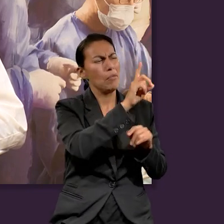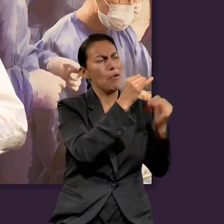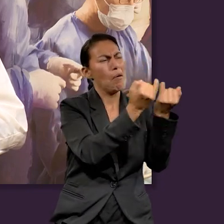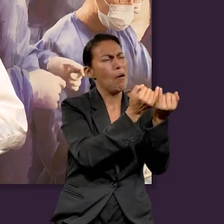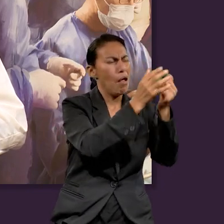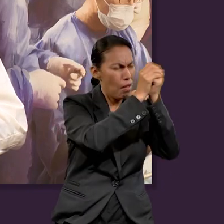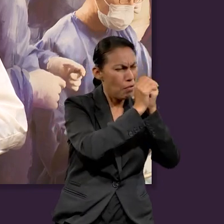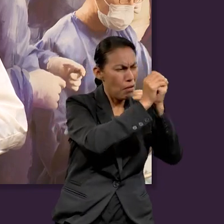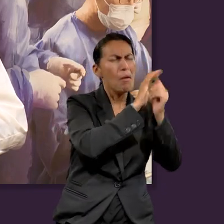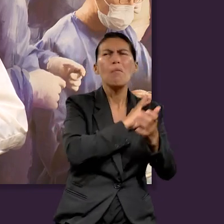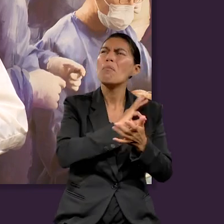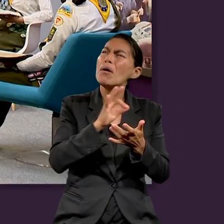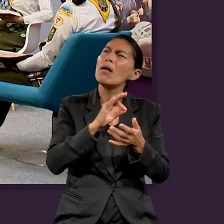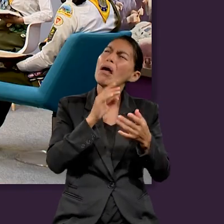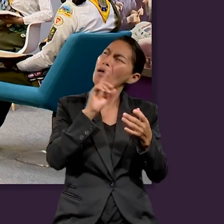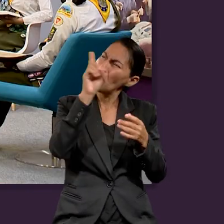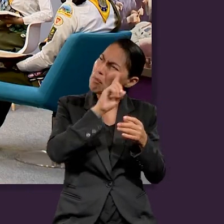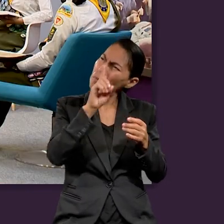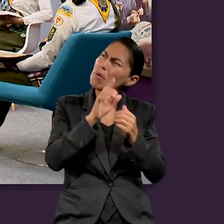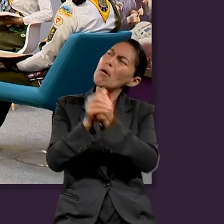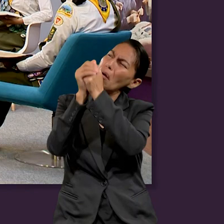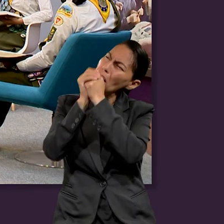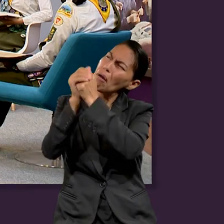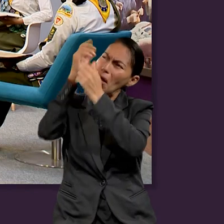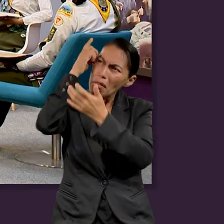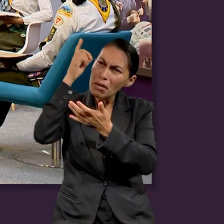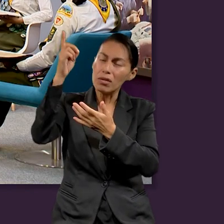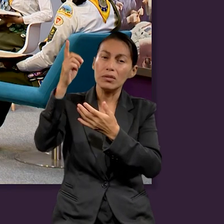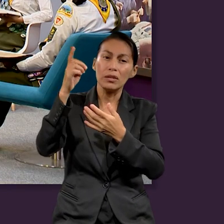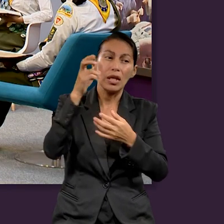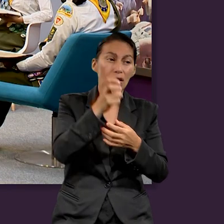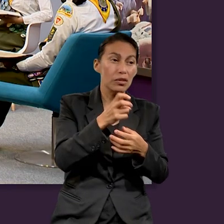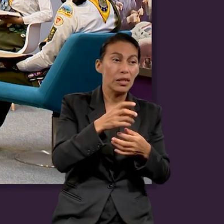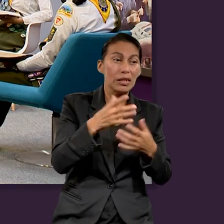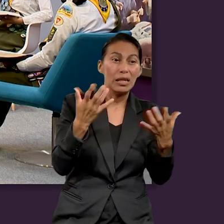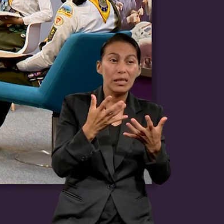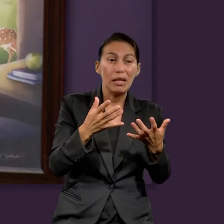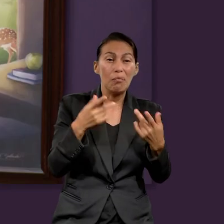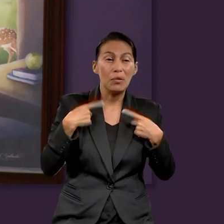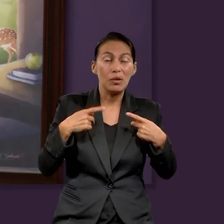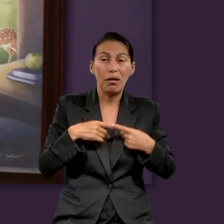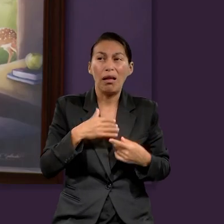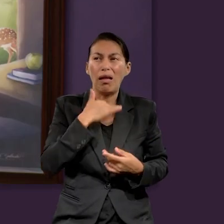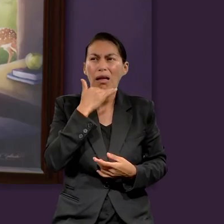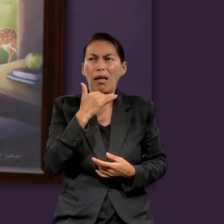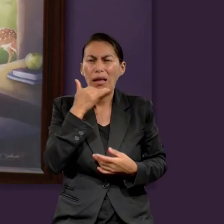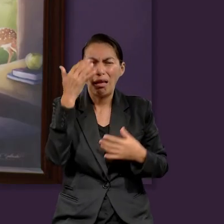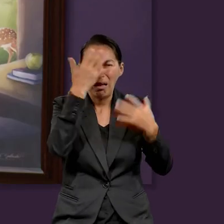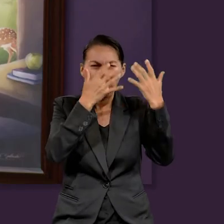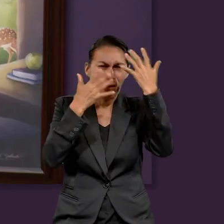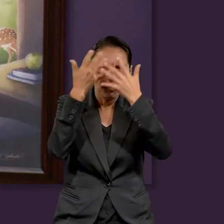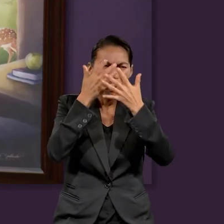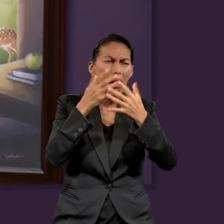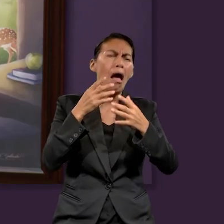podemos adorar a Jesús el domingo y así es como tergiversa las cosas y a veces le hace creer al humano que está sirviendo a Dios pero de una manera incorrecta también